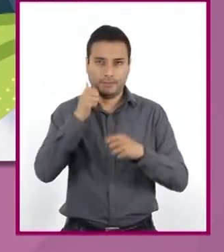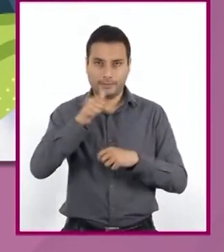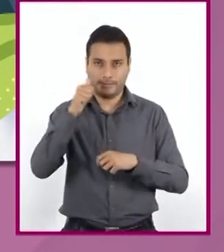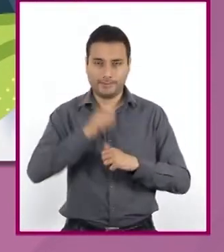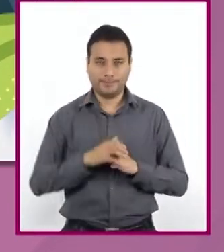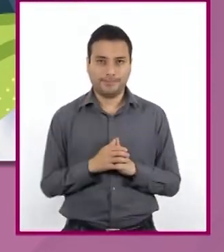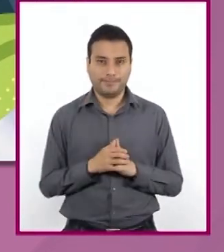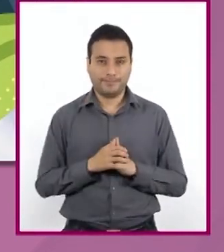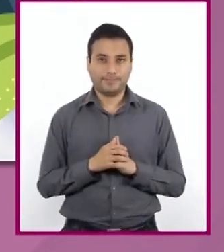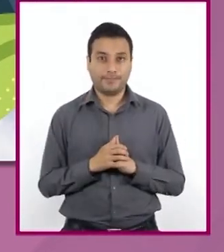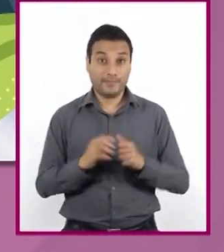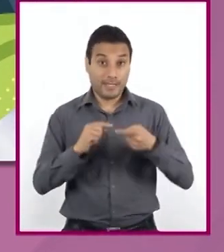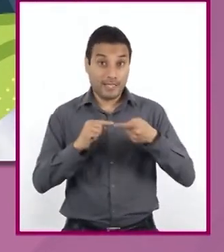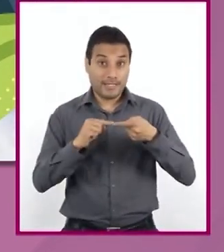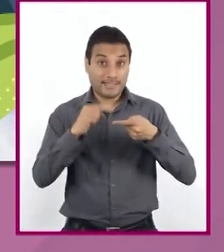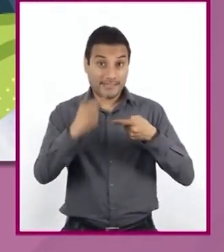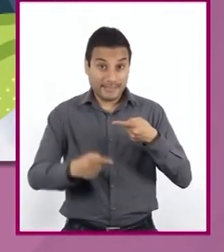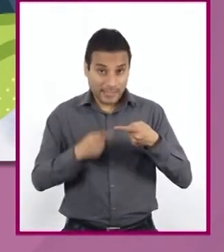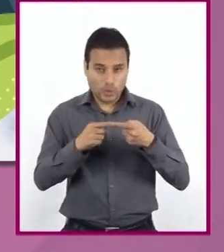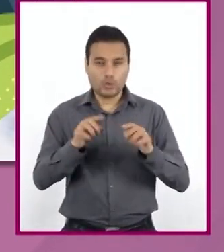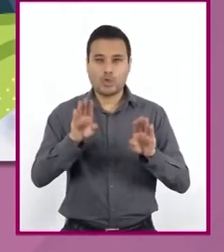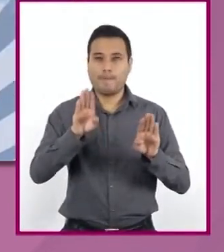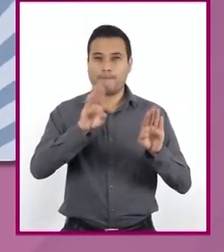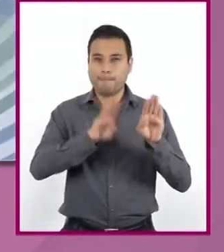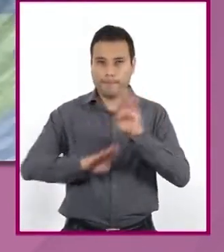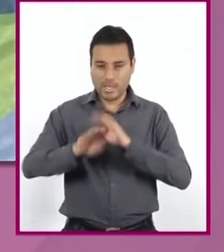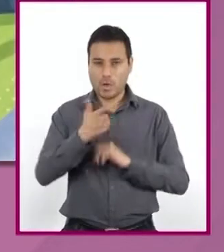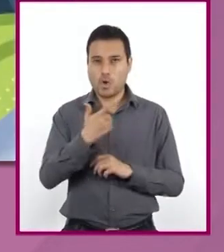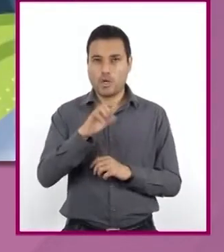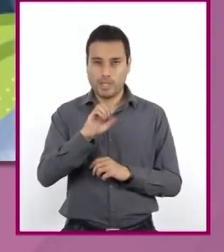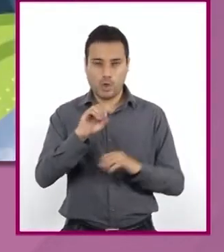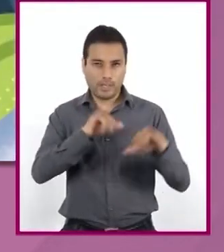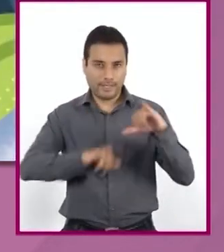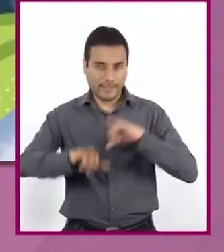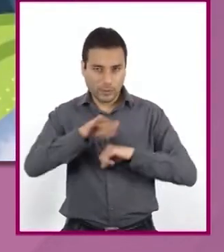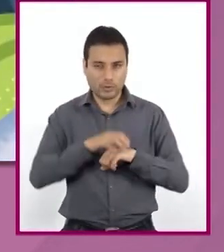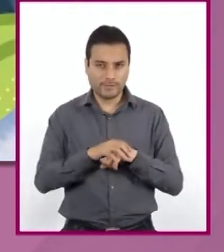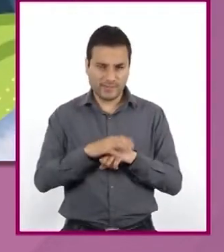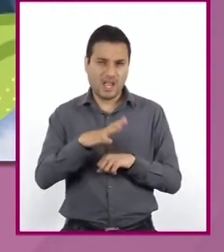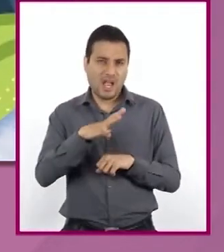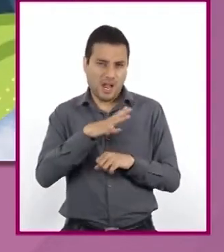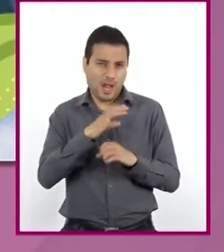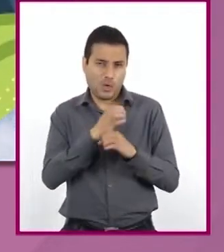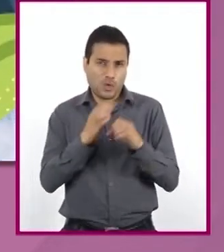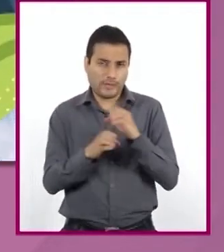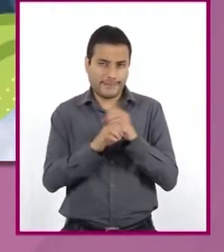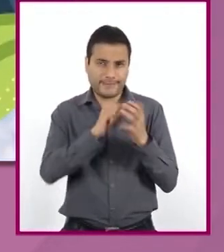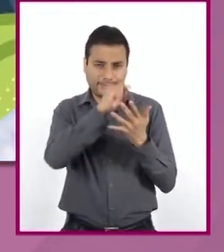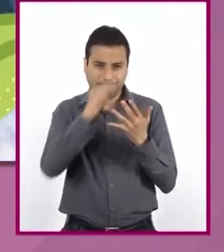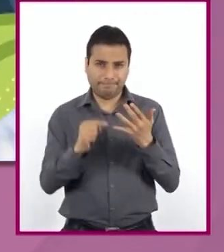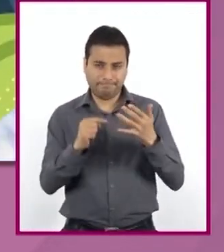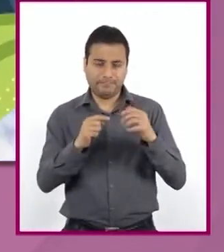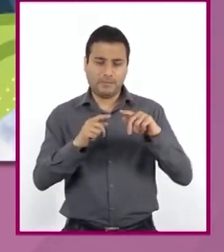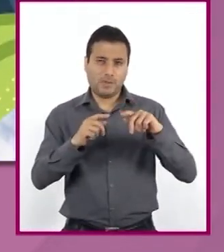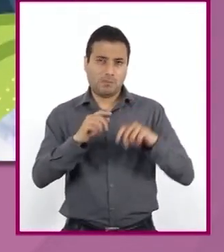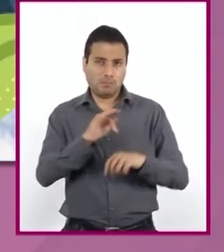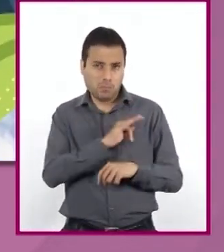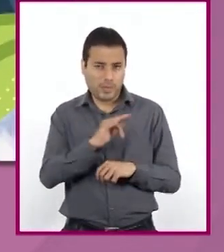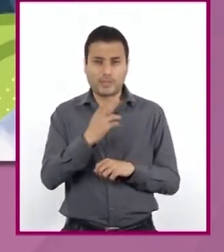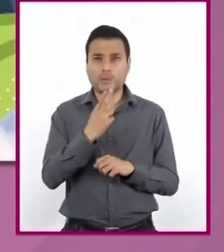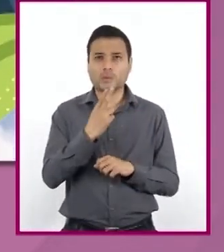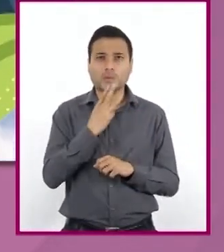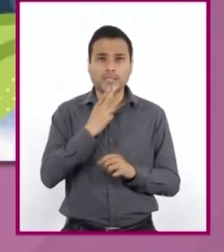Debido a los ciclos biogeoquímicos, los elementos se encuentran disponibles para ser usados una y otra vez por